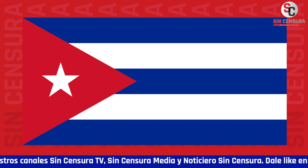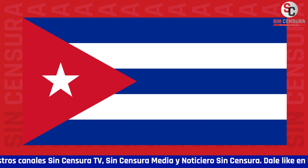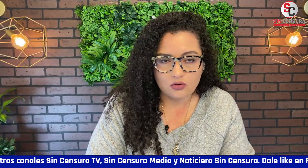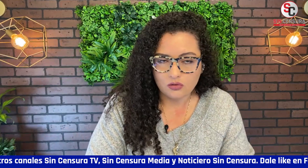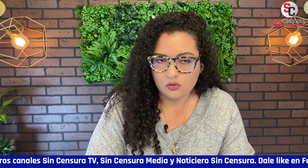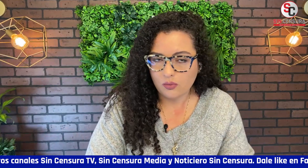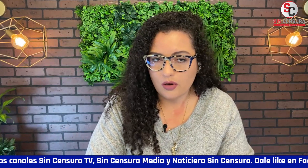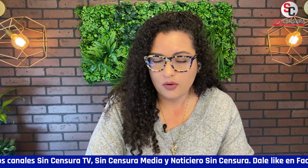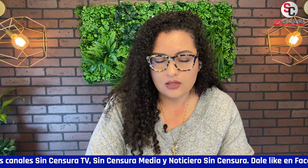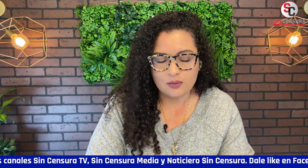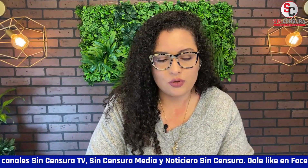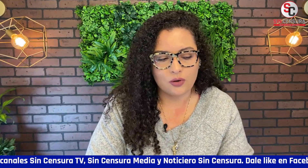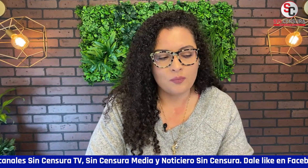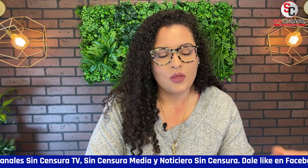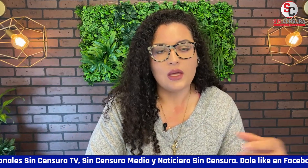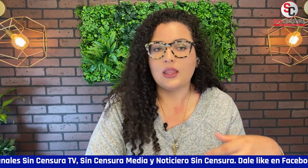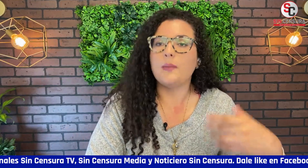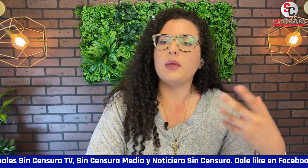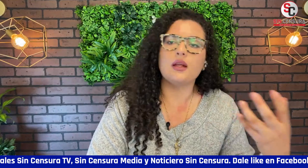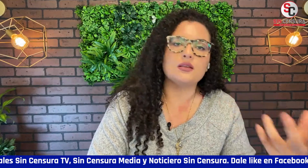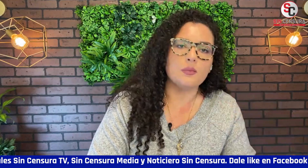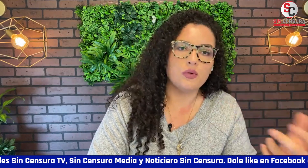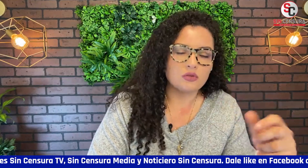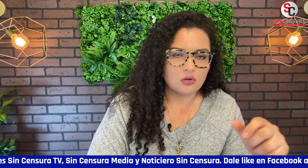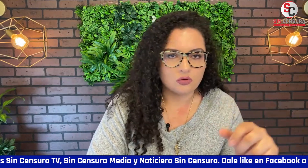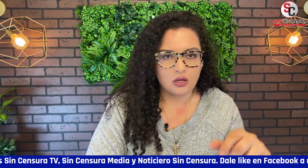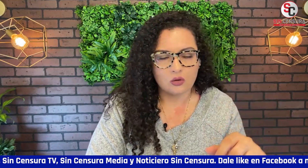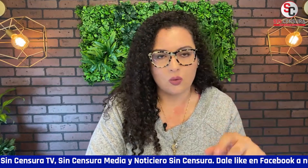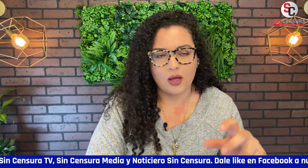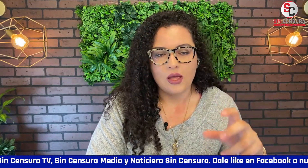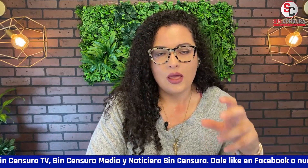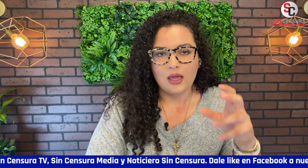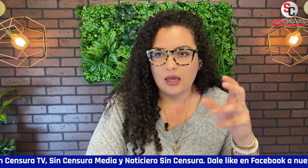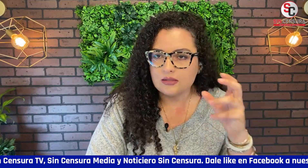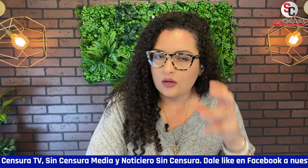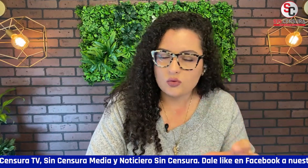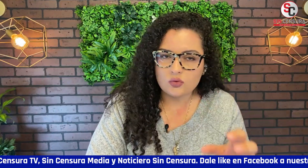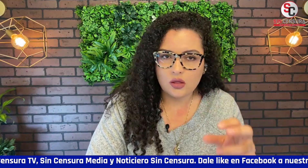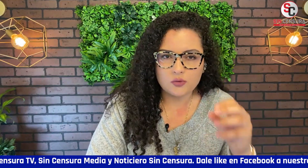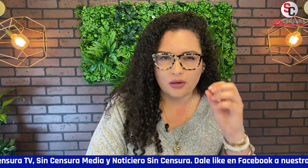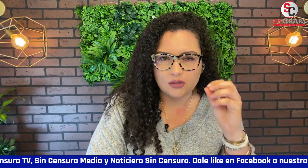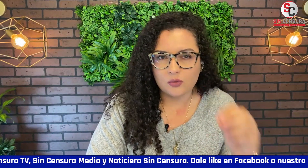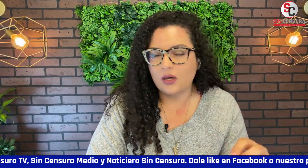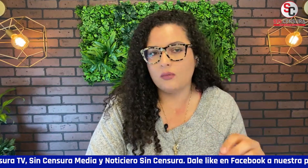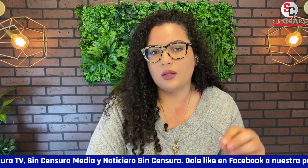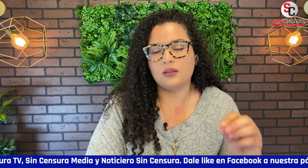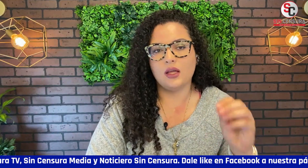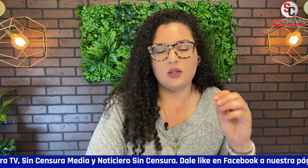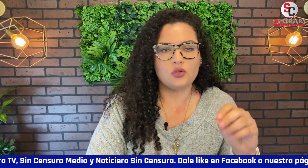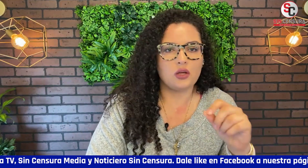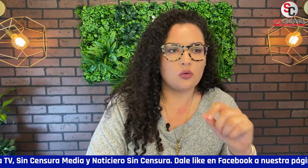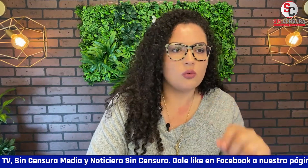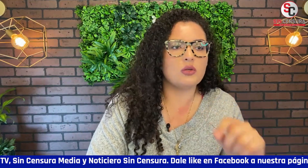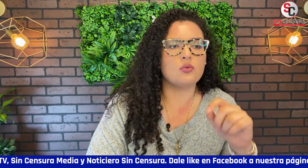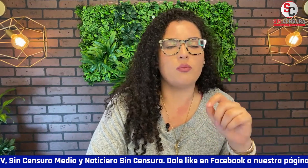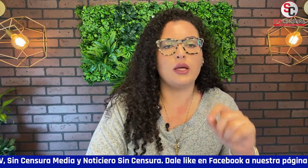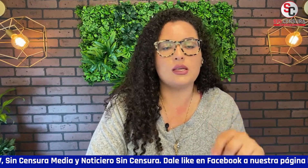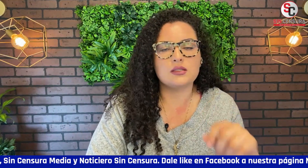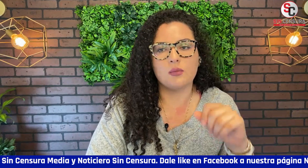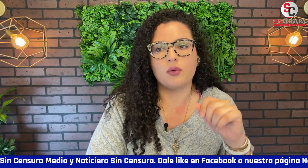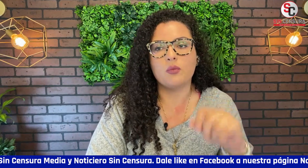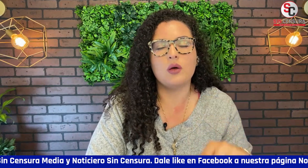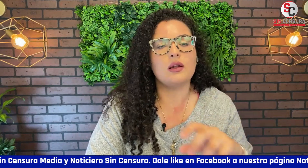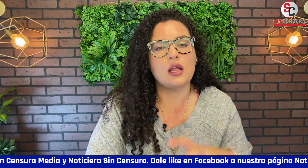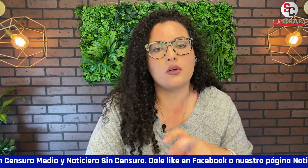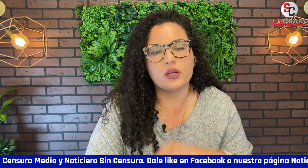es la excepción, ¿no? Cuba no es la excepción. Y también se han puesto en contra de Cuba. Estados Unidos particularmente ha dicho que Cuba es un